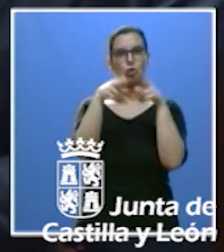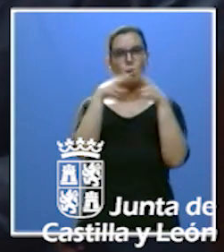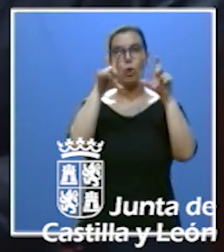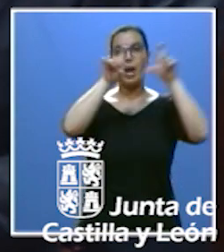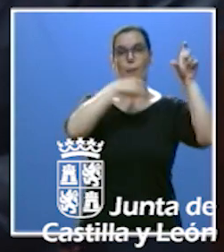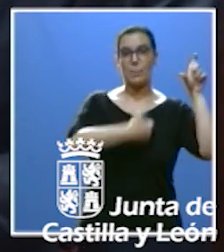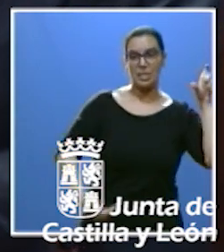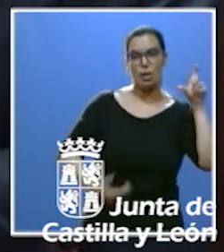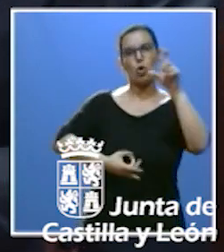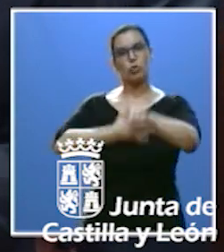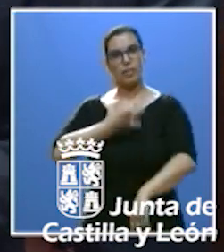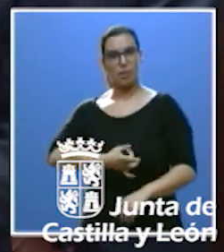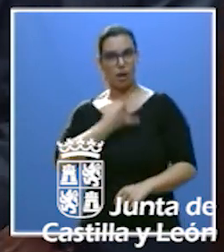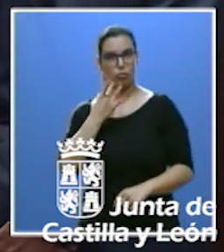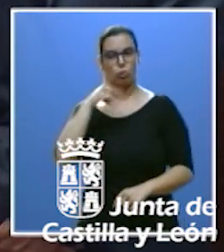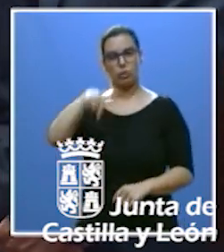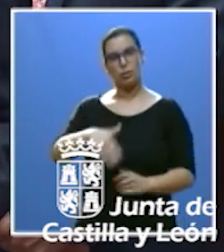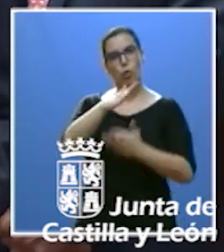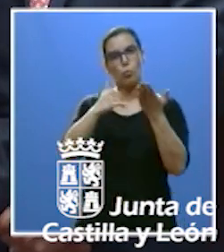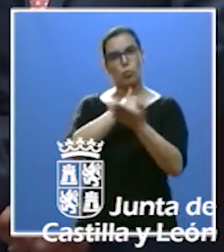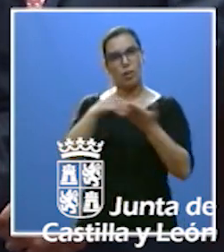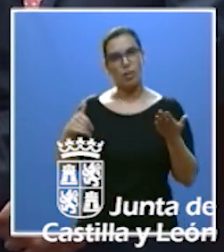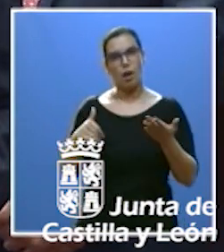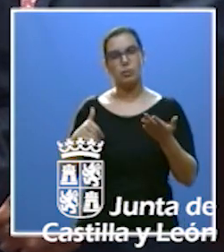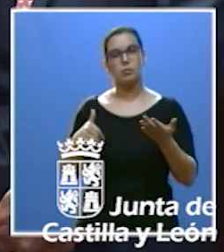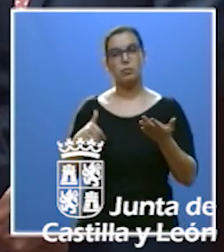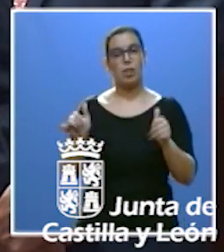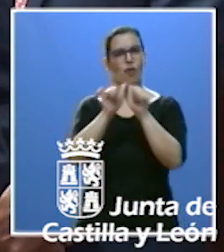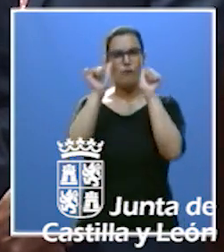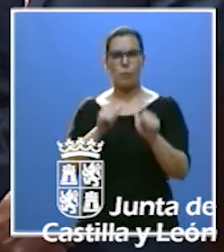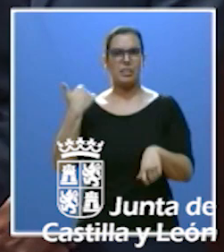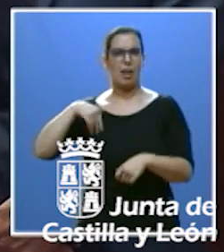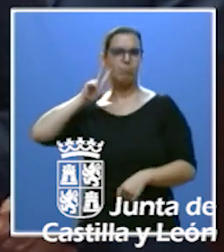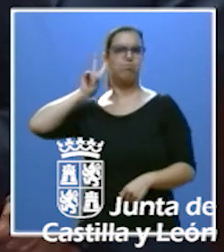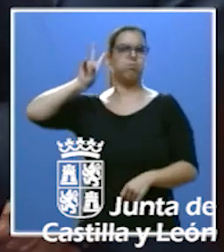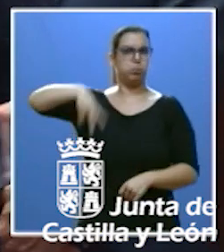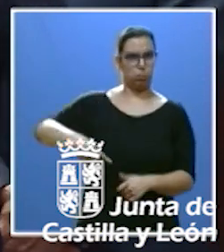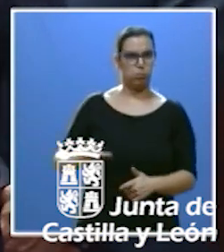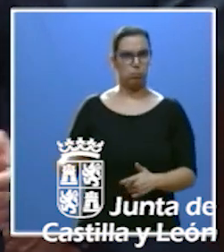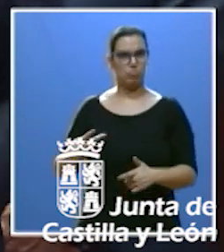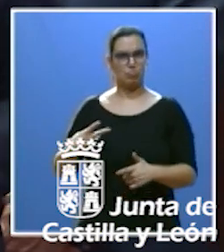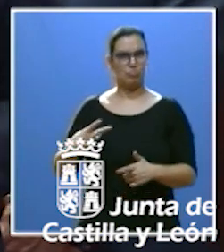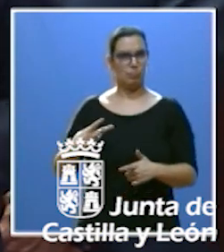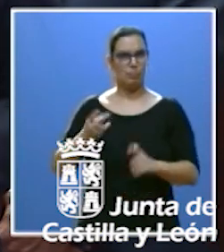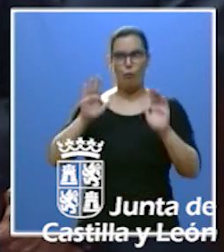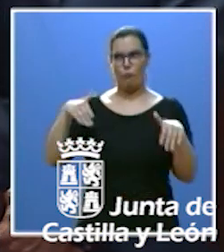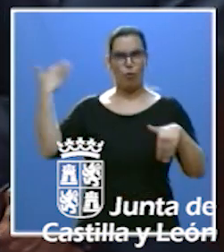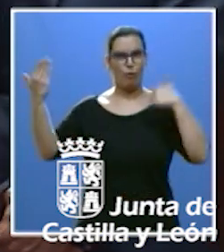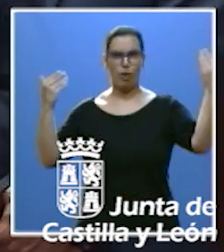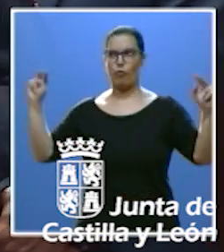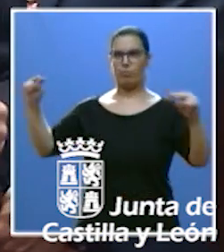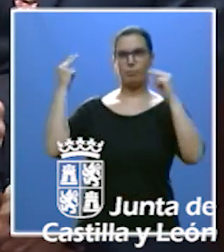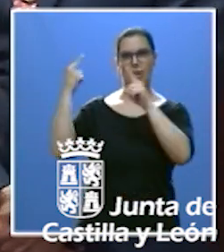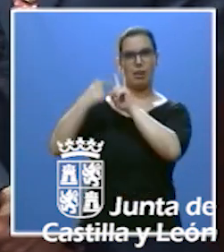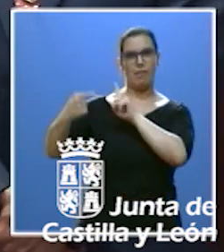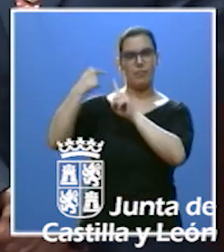empresarios y sindicatos de nuestra comunidad en una fórmula ya reconocida fuera de nuestras fronteras y